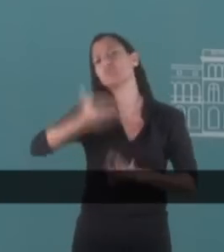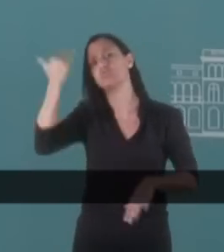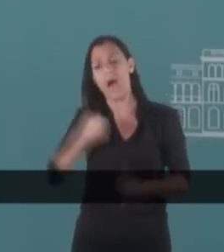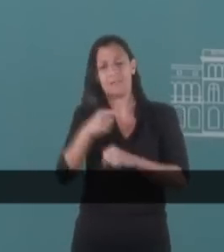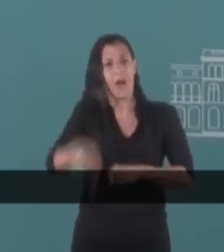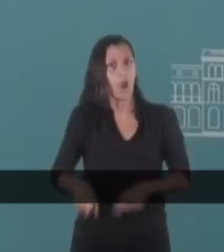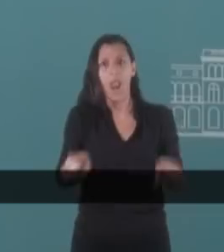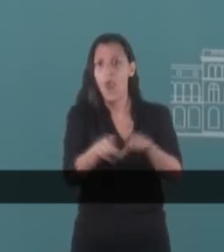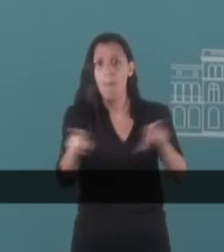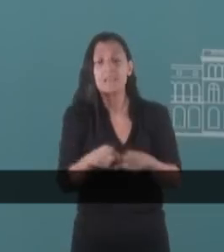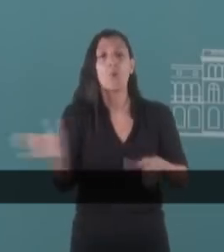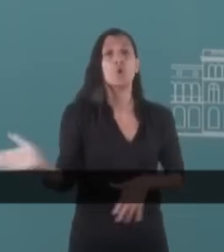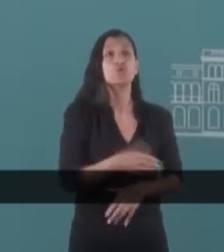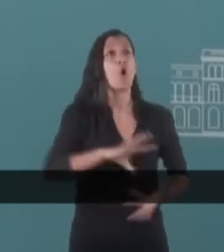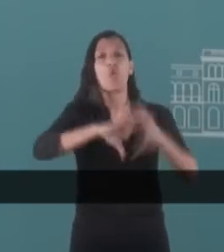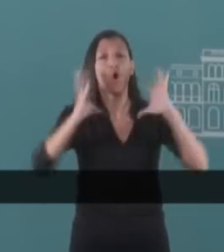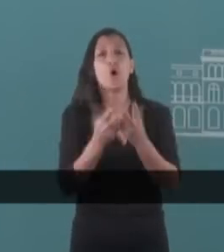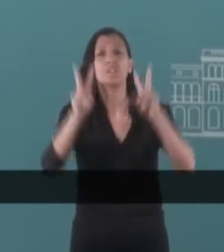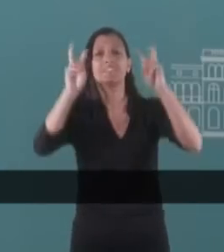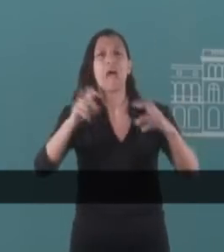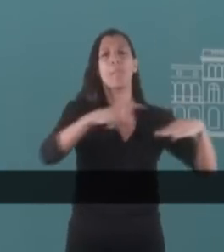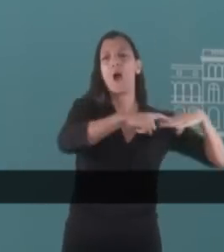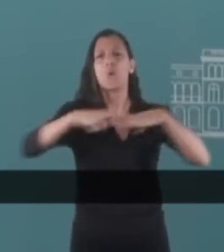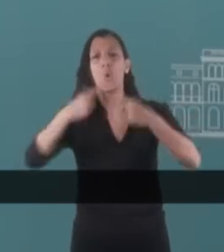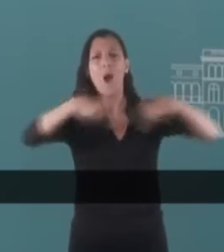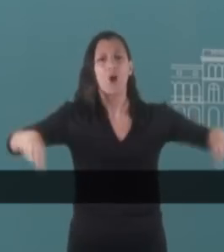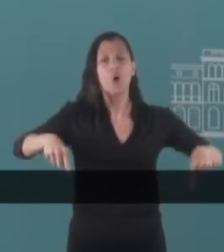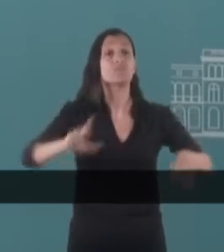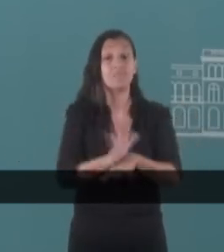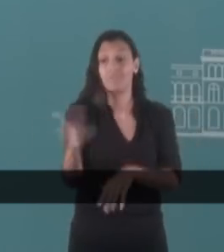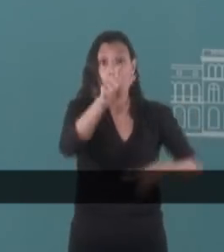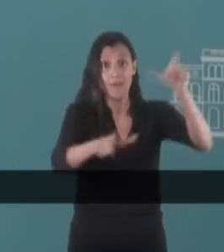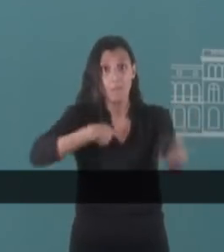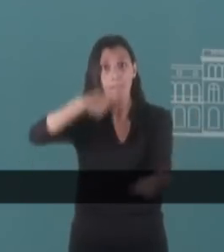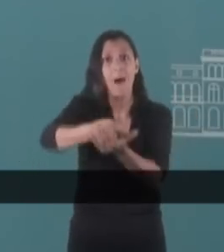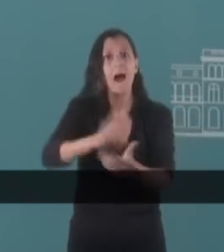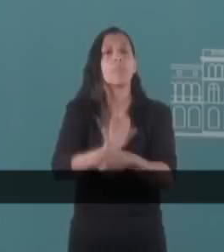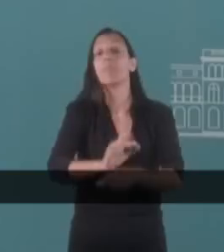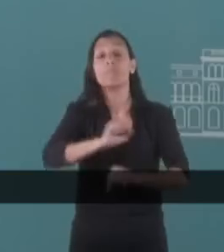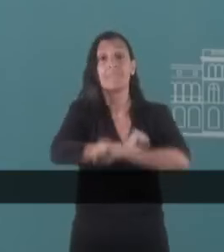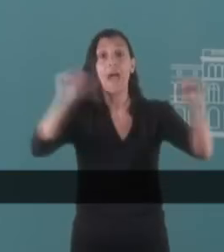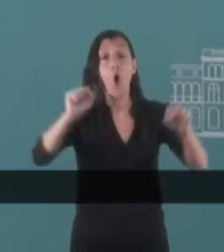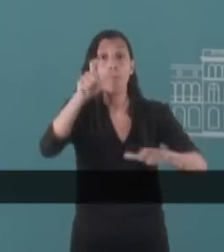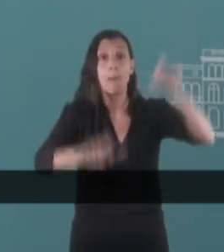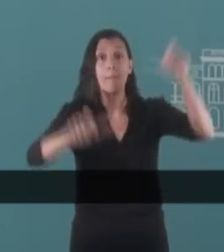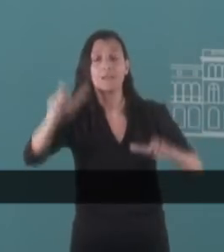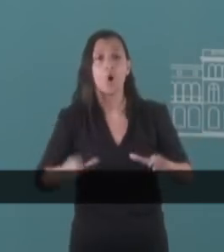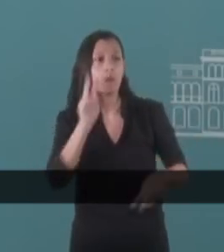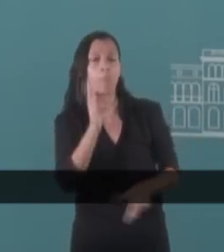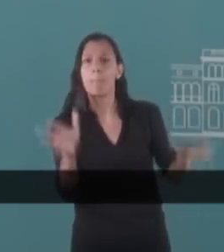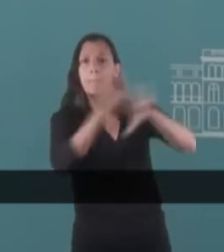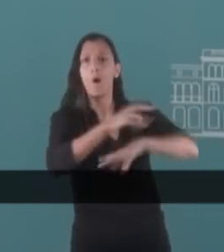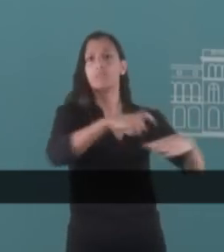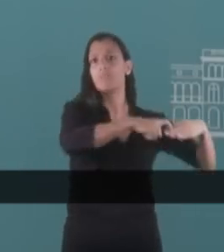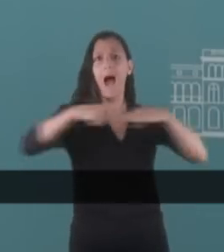años que todo el sistema de grúas y de acarreo, que lo que le implicaba a los ciudadanos era que de repente te llevaban el auto con solo el efecto